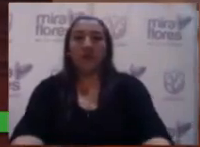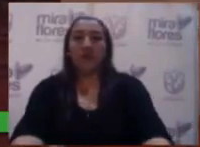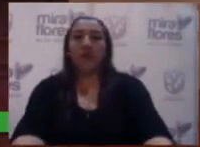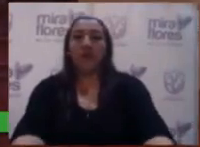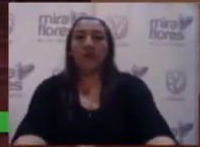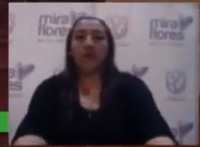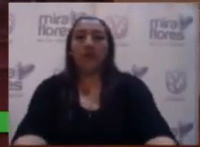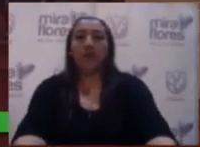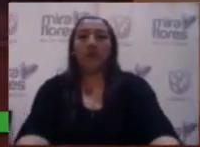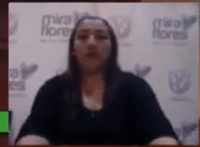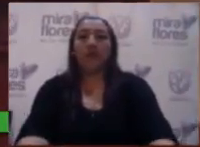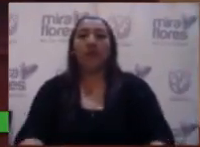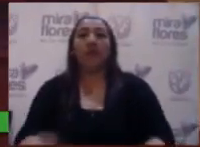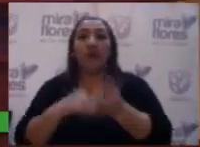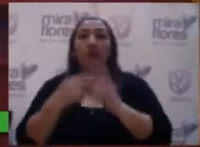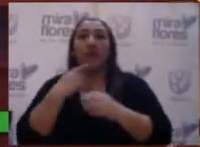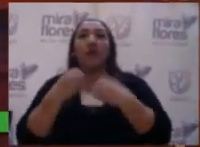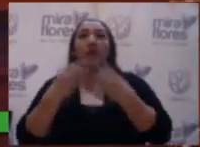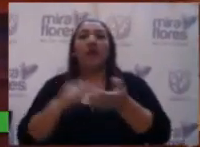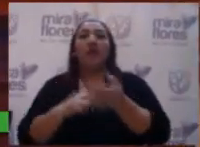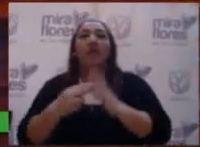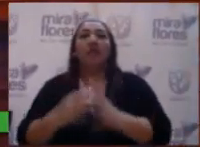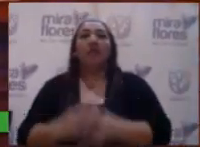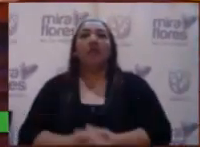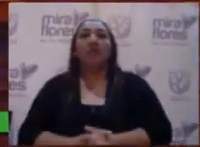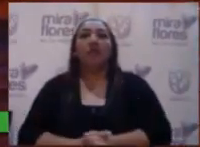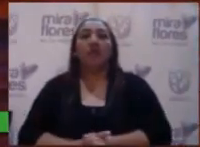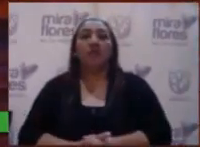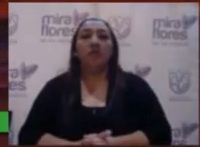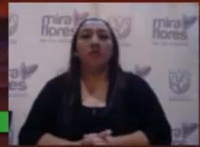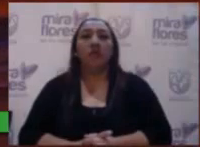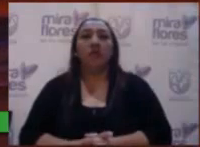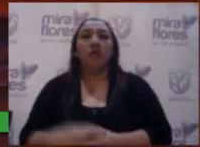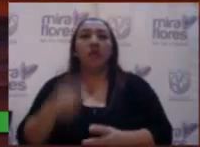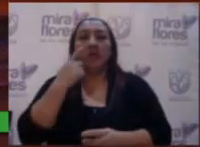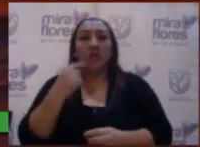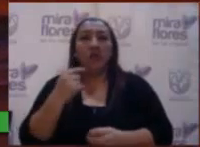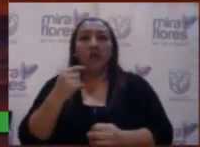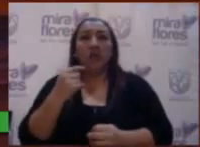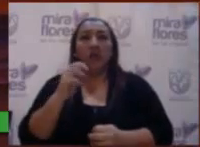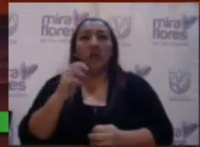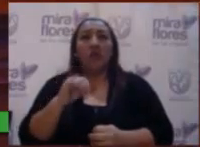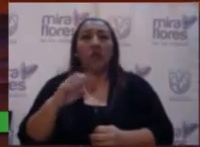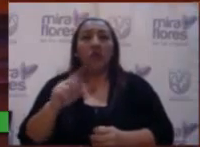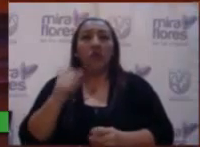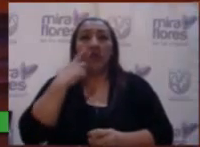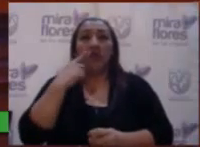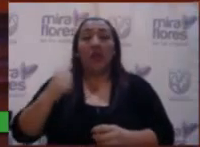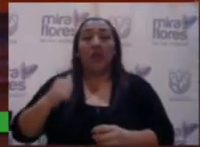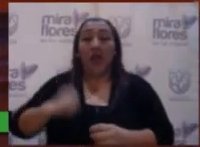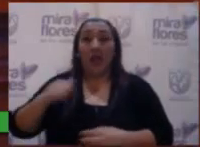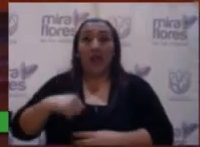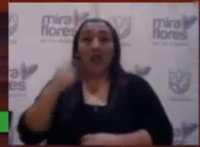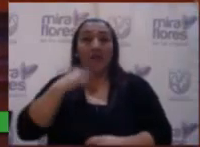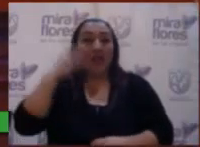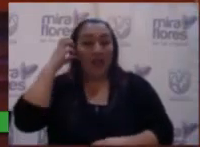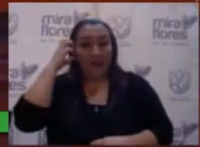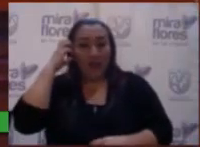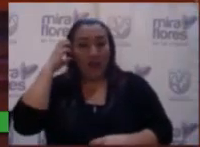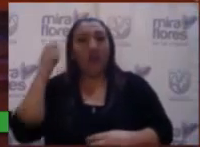un documento el mismo que voy a dar lectura señor doctor Jorge Muñoz Wells alcalde de la municipalidad de Miraflores